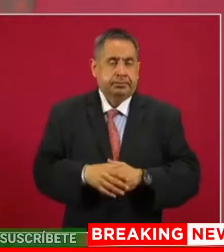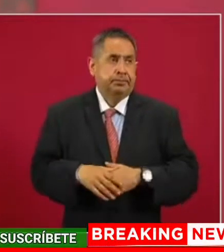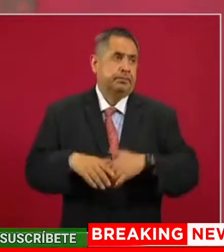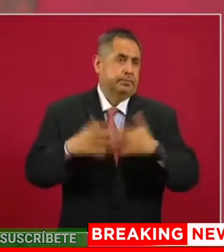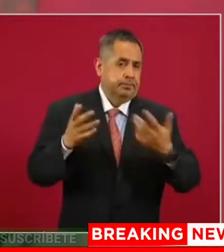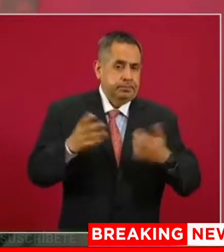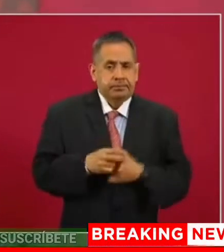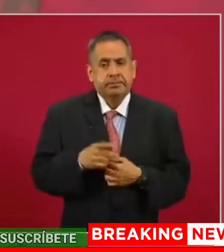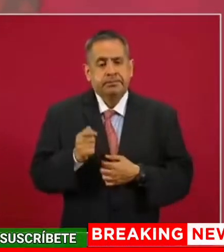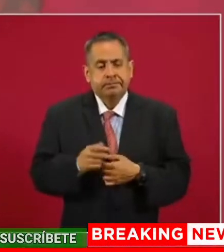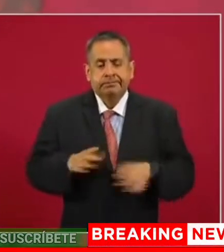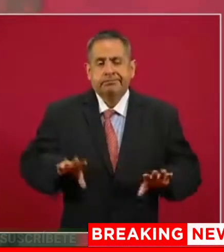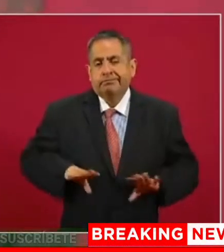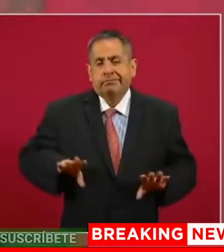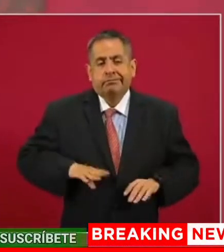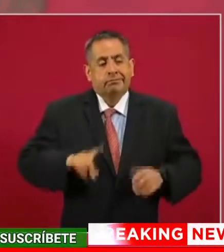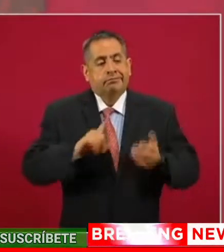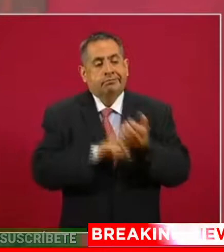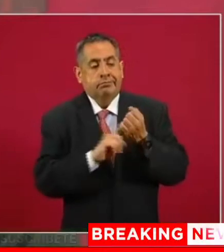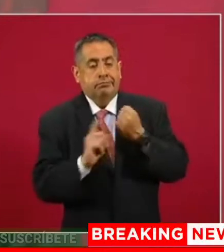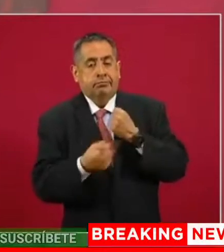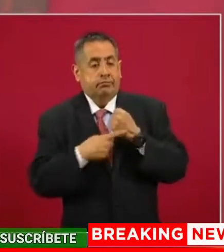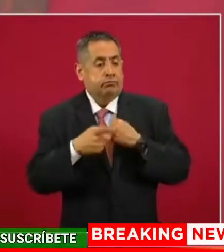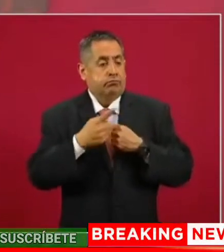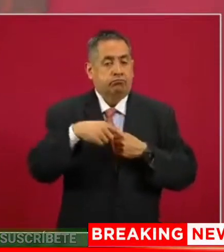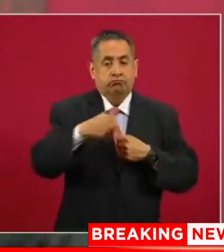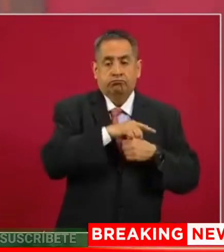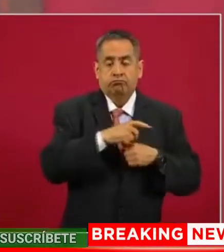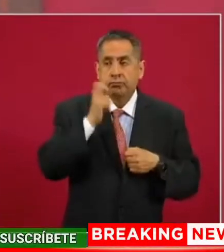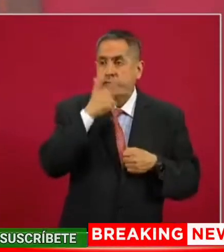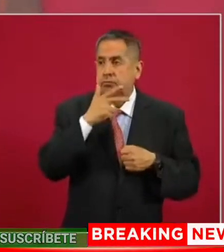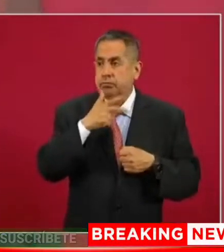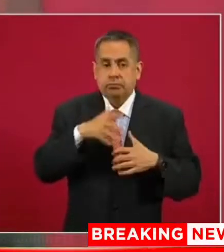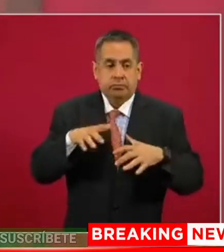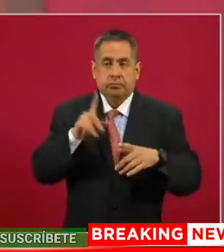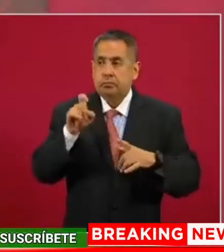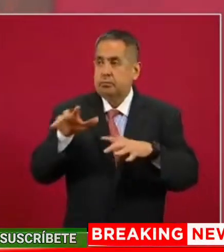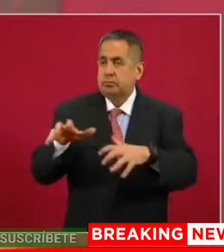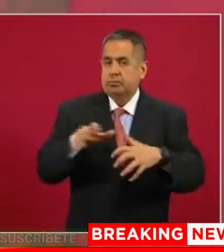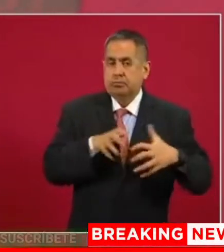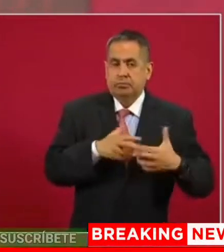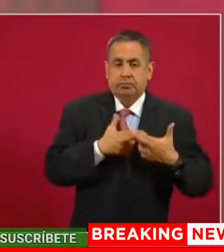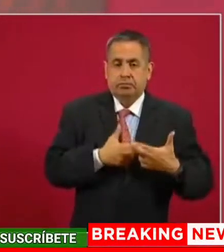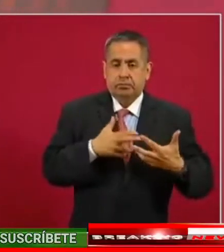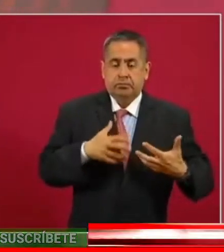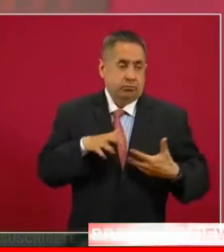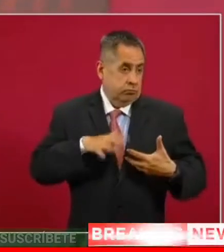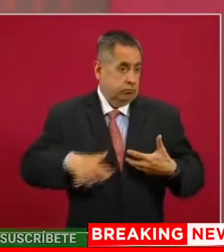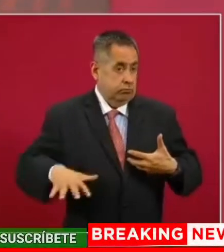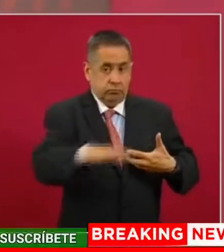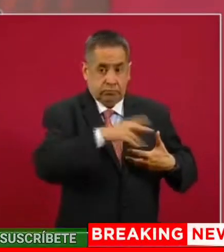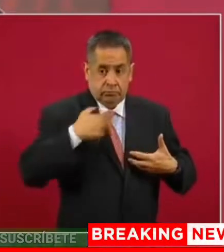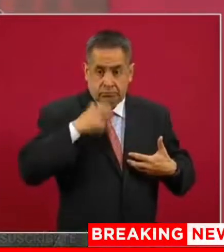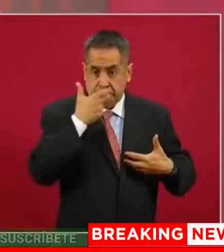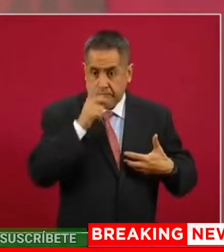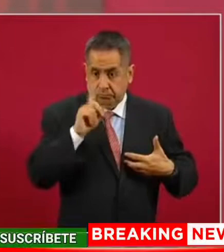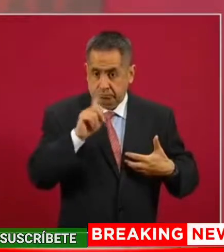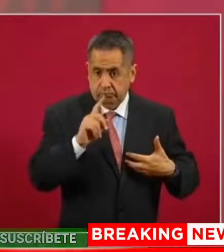Intervinieron intereses de quienes acaparan el agua en Chihuahua, porque no estoy hablando de todo el pueblo de Chihuahua,